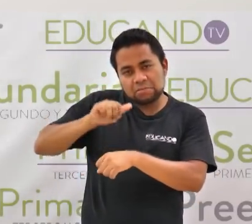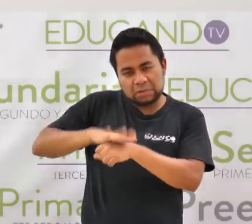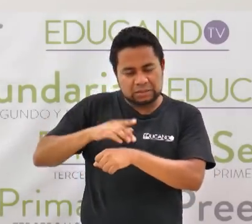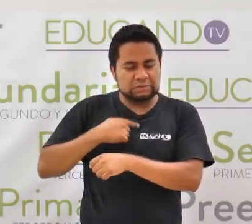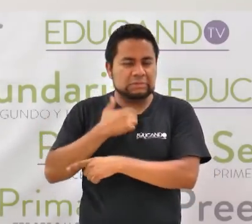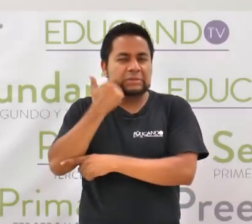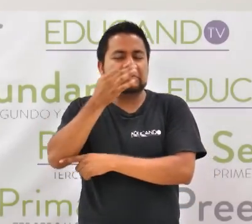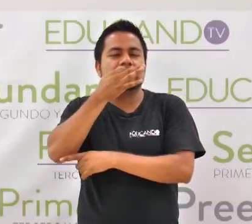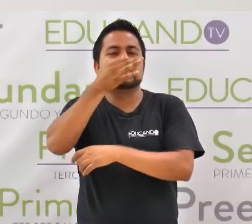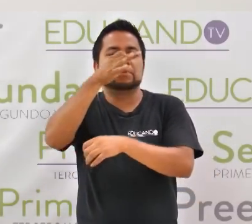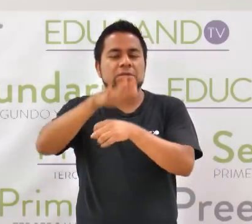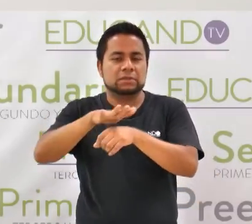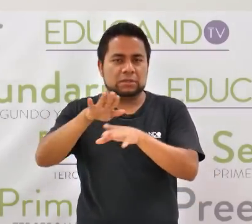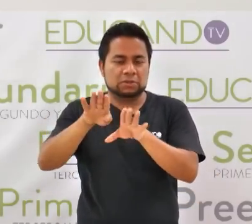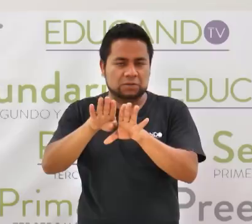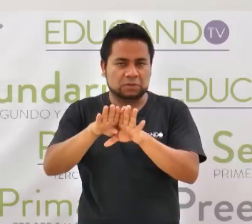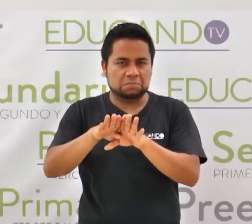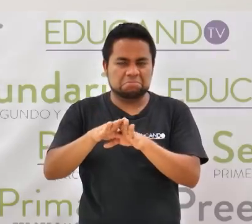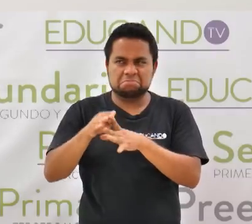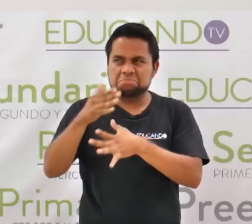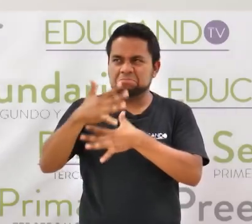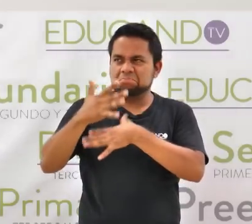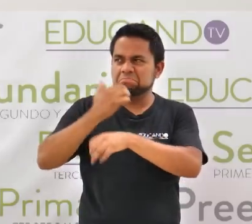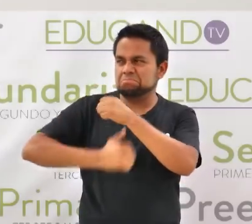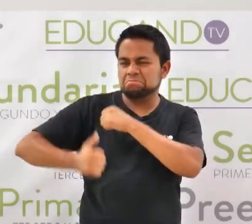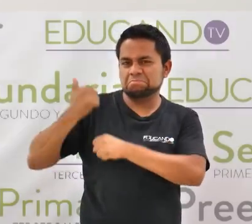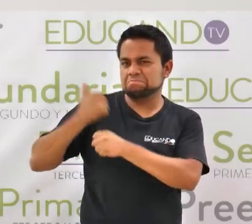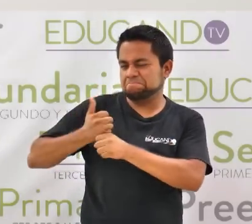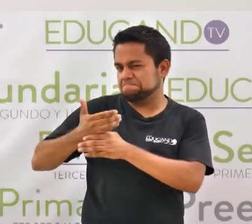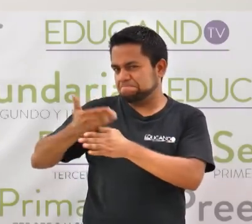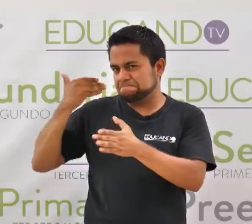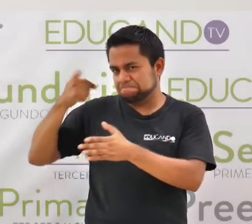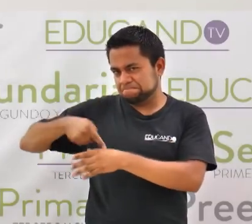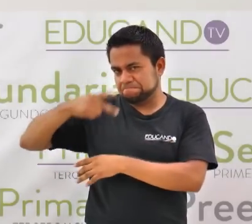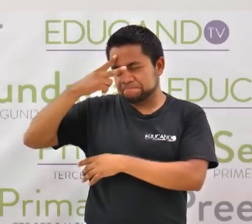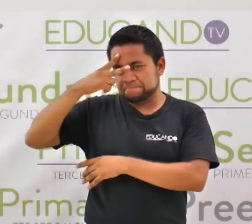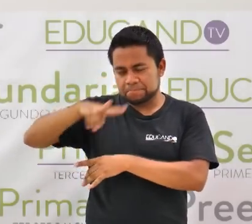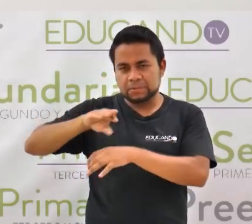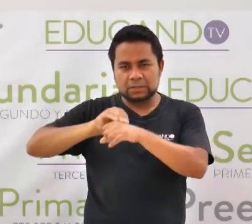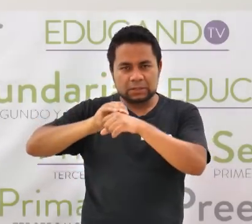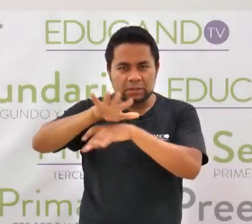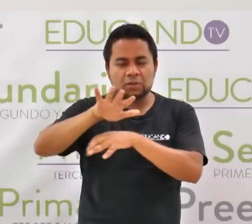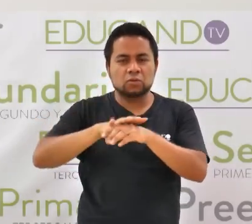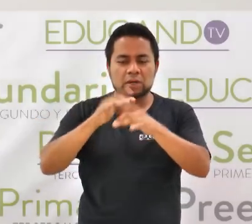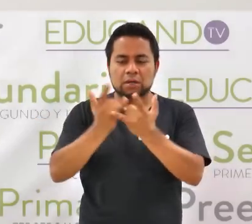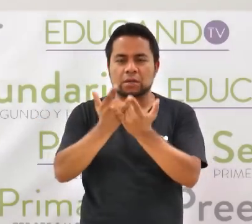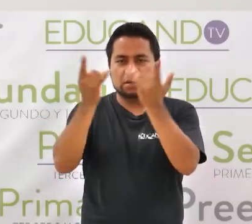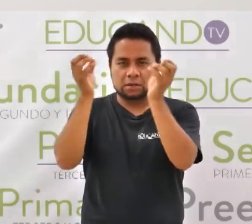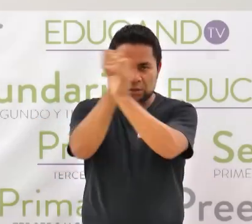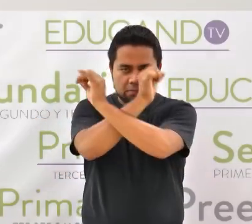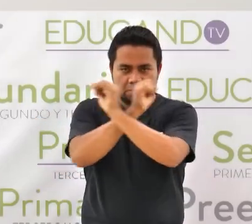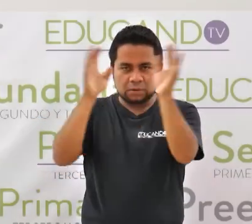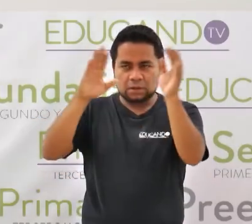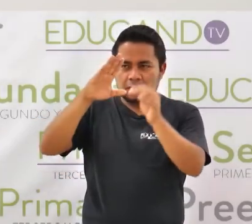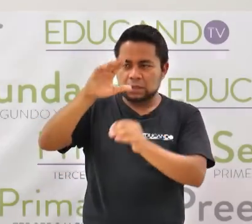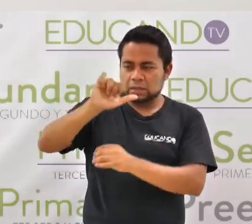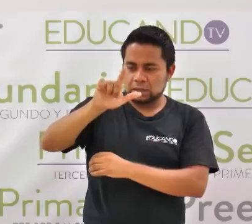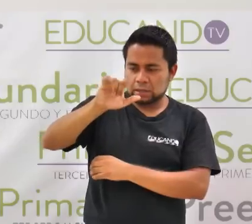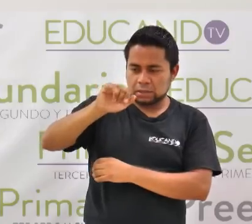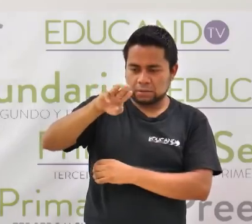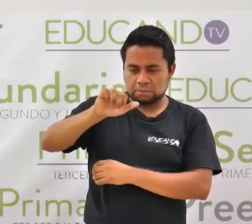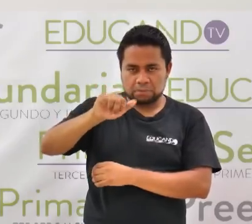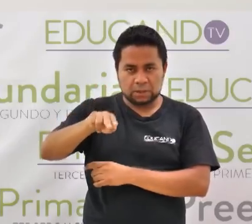decirles que hace como unos 15 años en México se publicaba una historieta que se llamaba